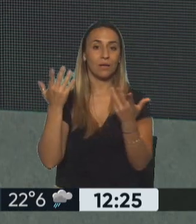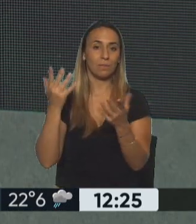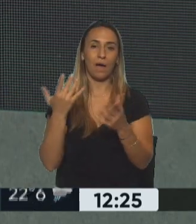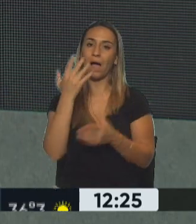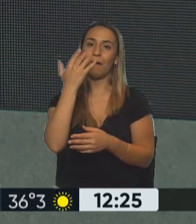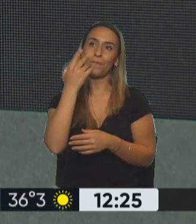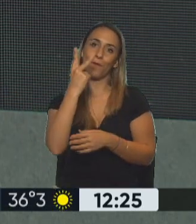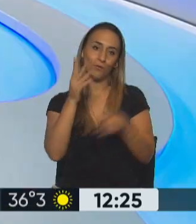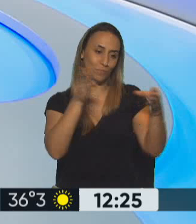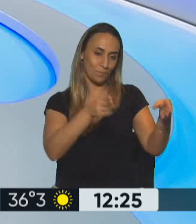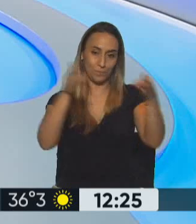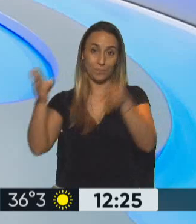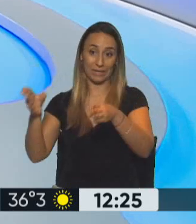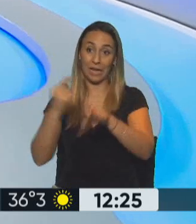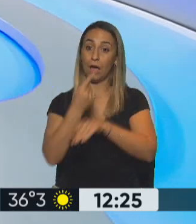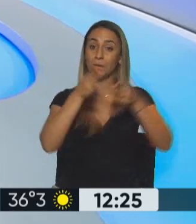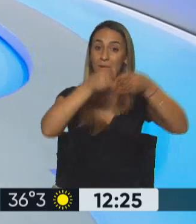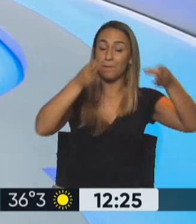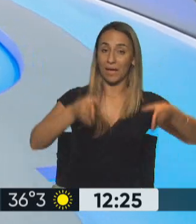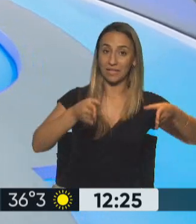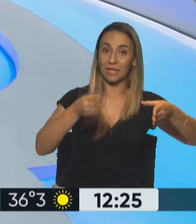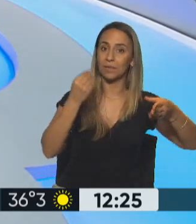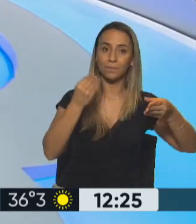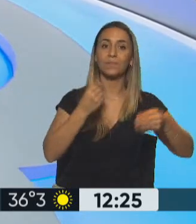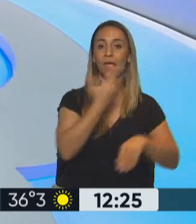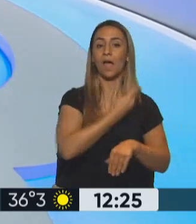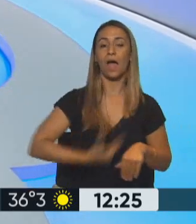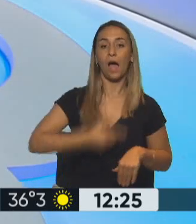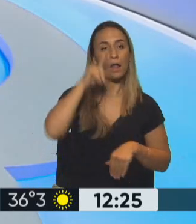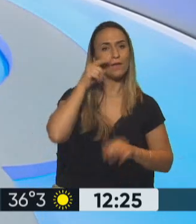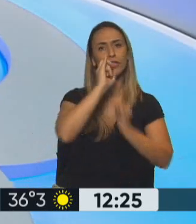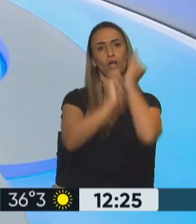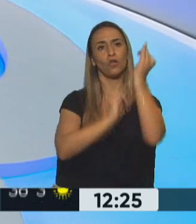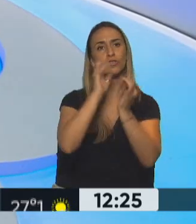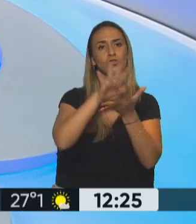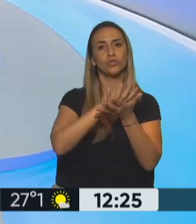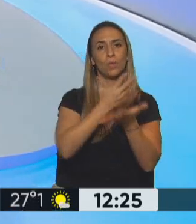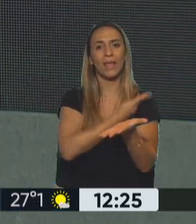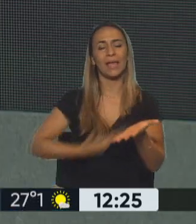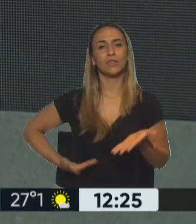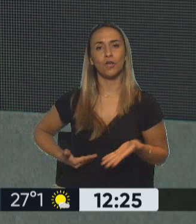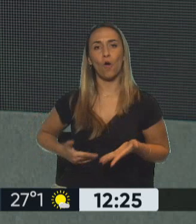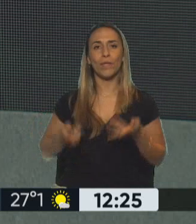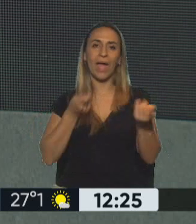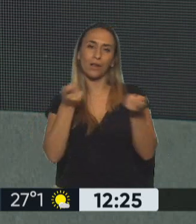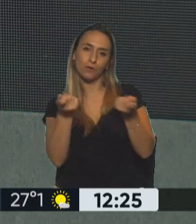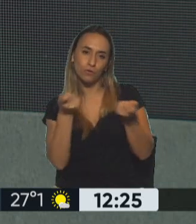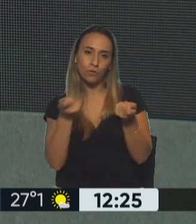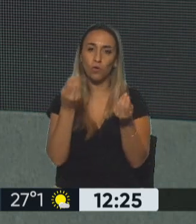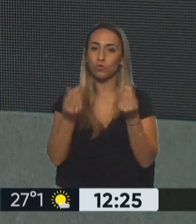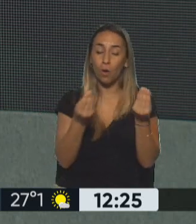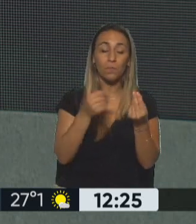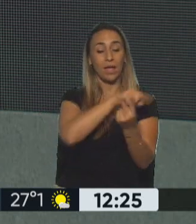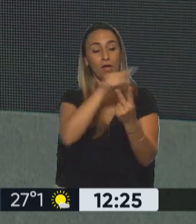dos etapas, ¿no? La primera etapa, la primera parte, un resumen de la gestión, y ya la segunda parte, una investigación más